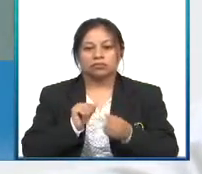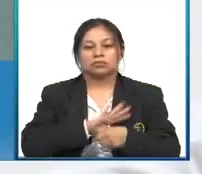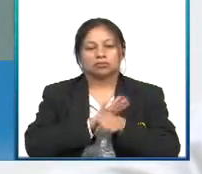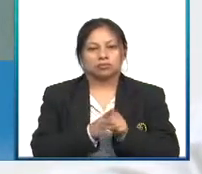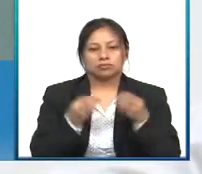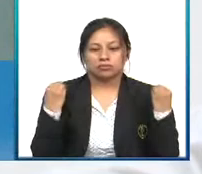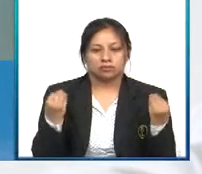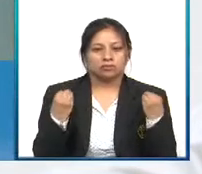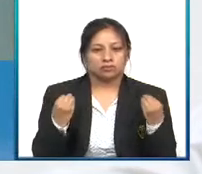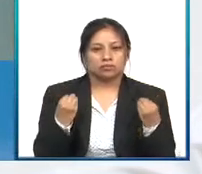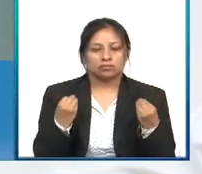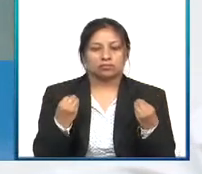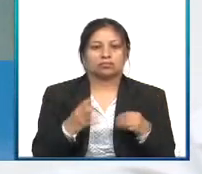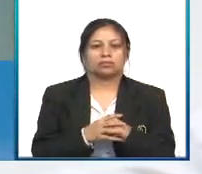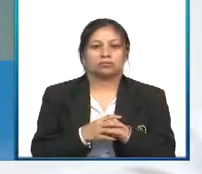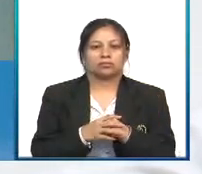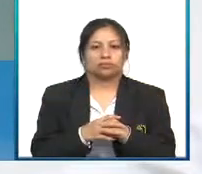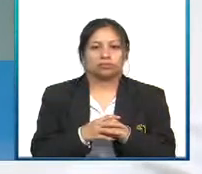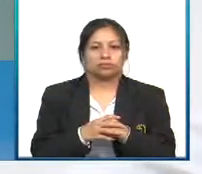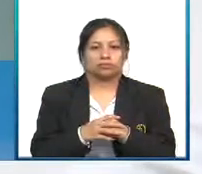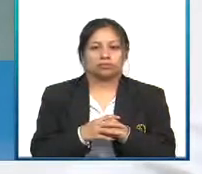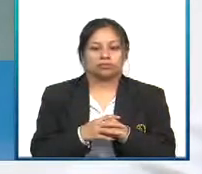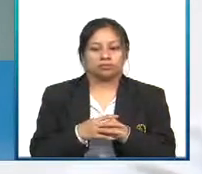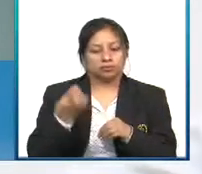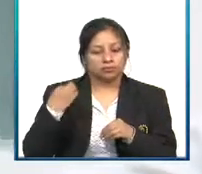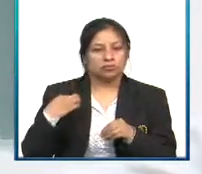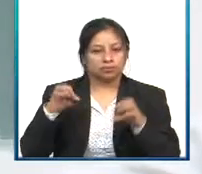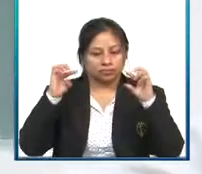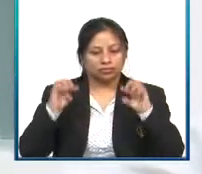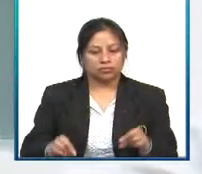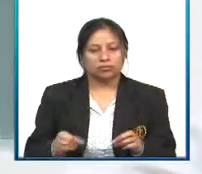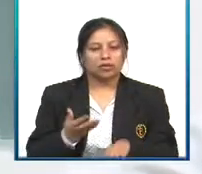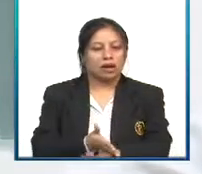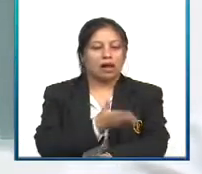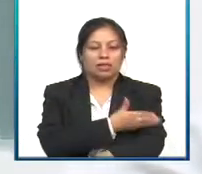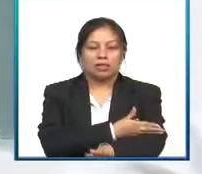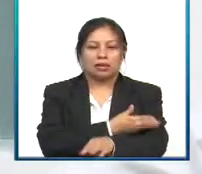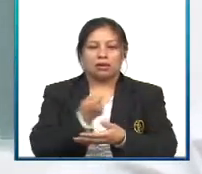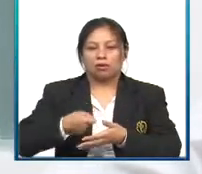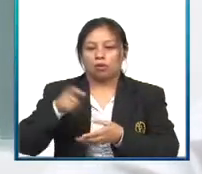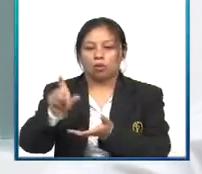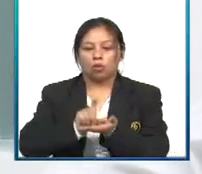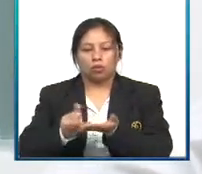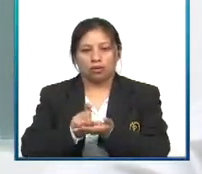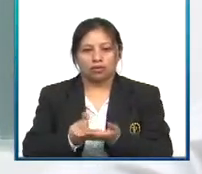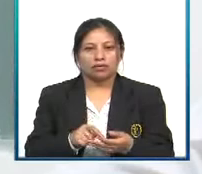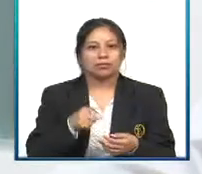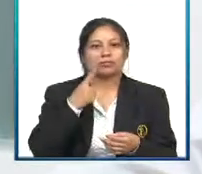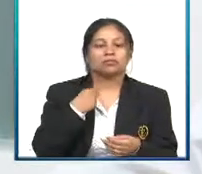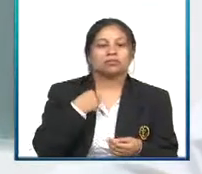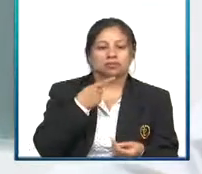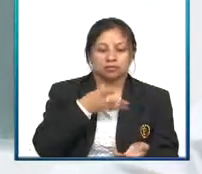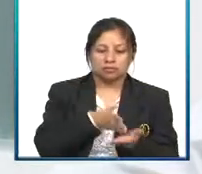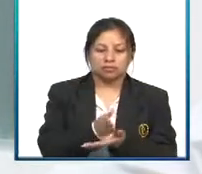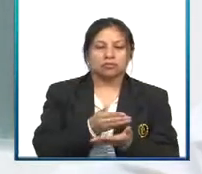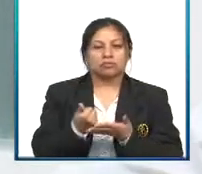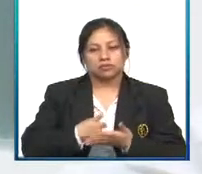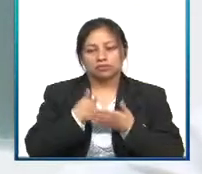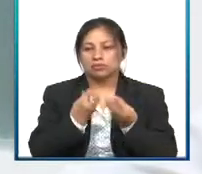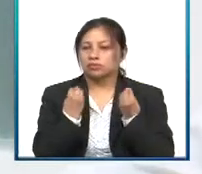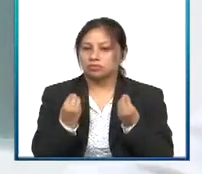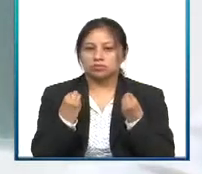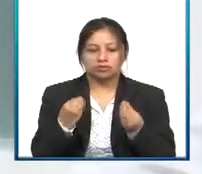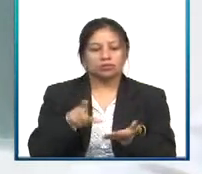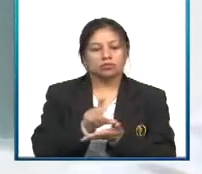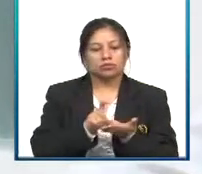pandemia muchos nos hemos, mi persona nos hemos atrasado en colegiaturas, pero este decreto nos ayudó a que